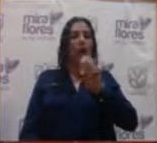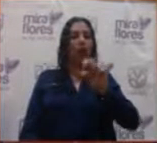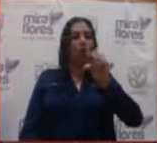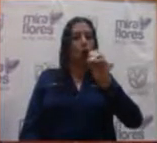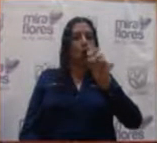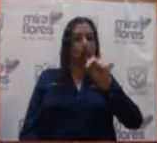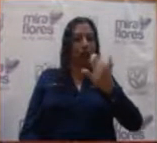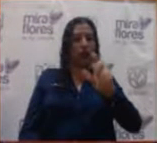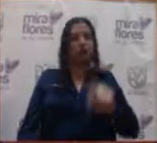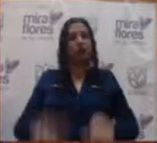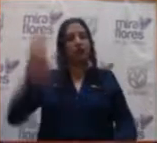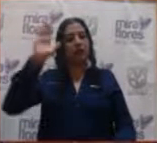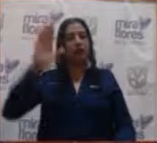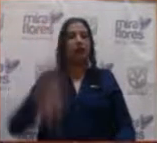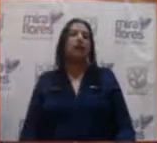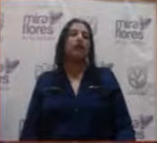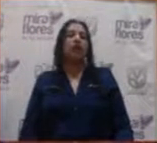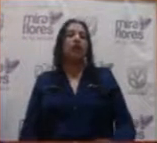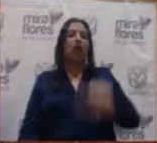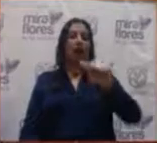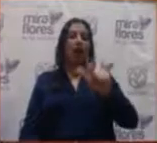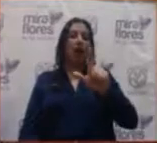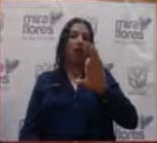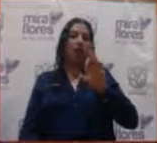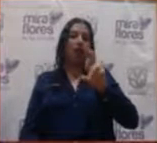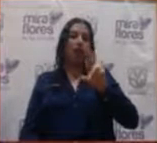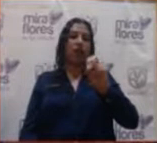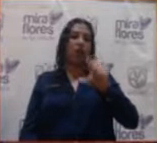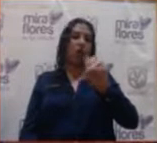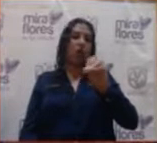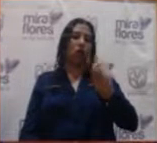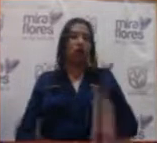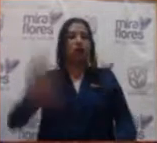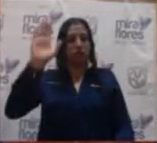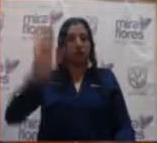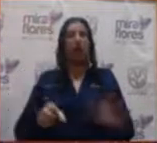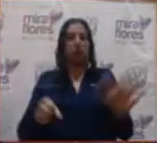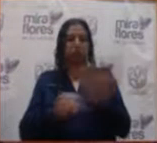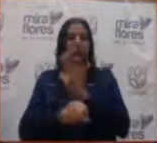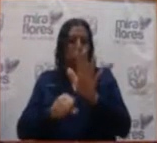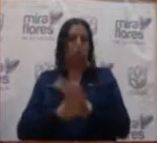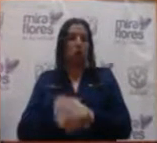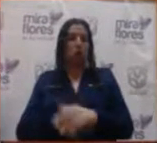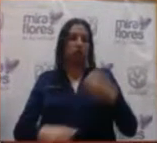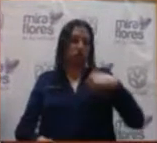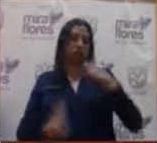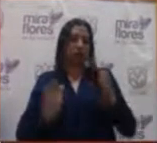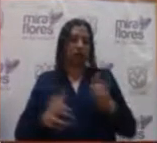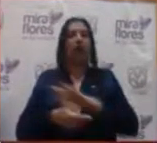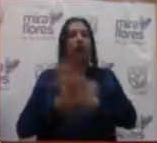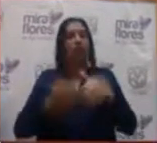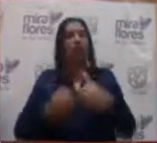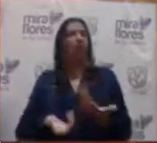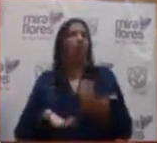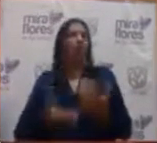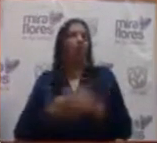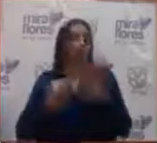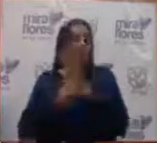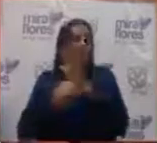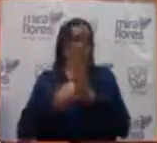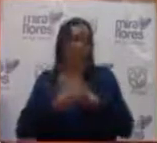del Riego, señor Alfredo Sousa Locio. Ay, coro, señor alcalde. Muy bien, con el quórum reglamentario damos